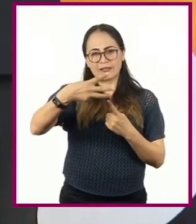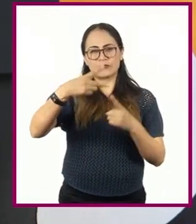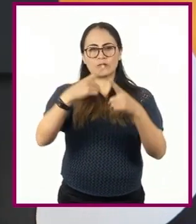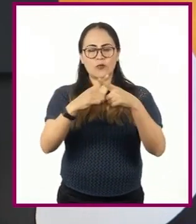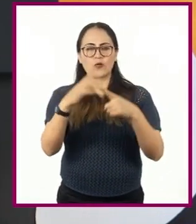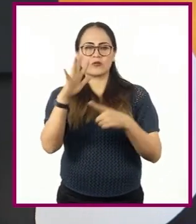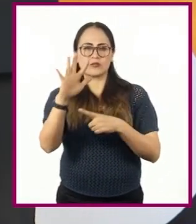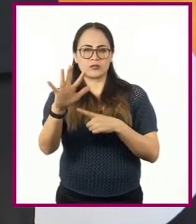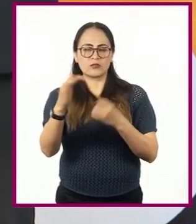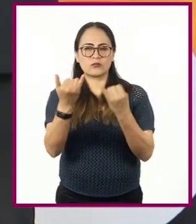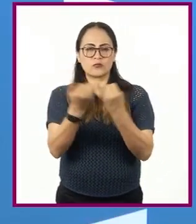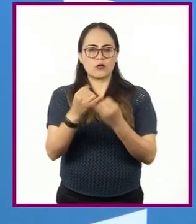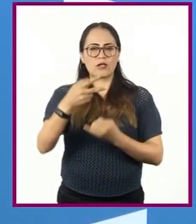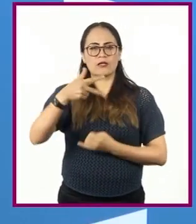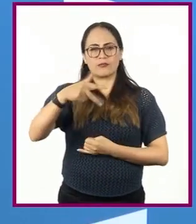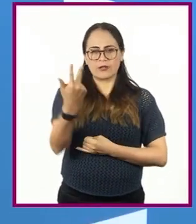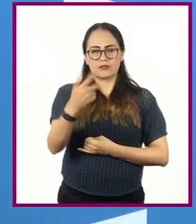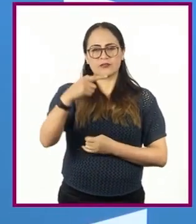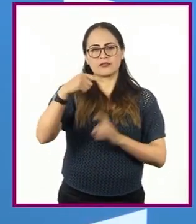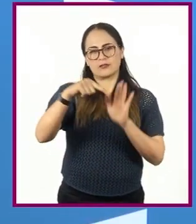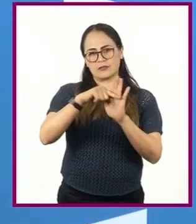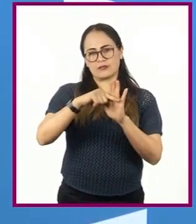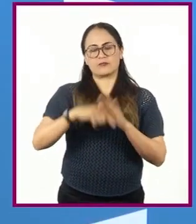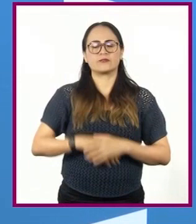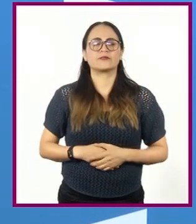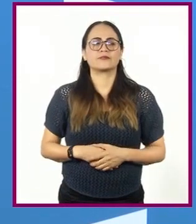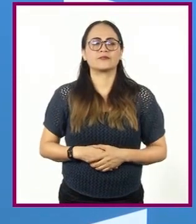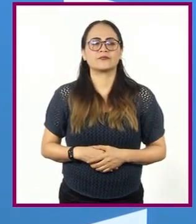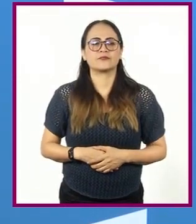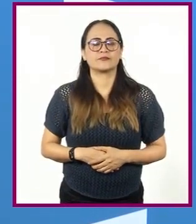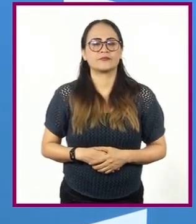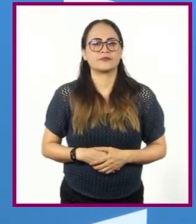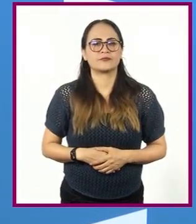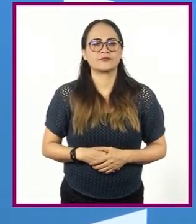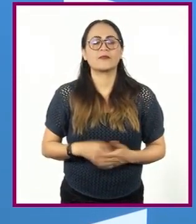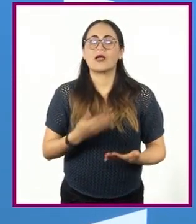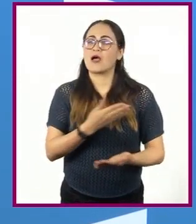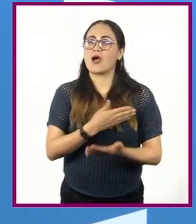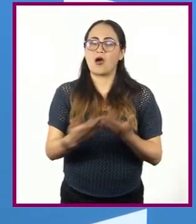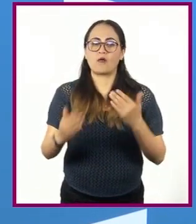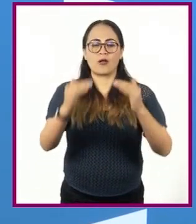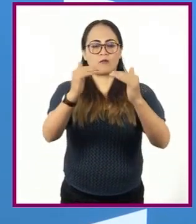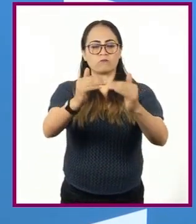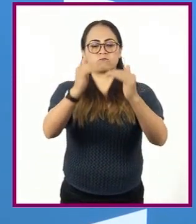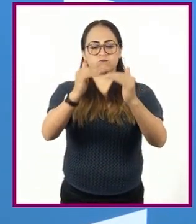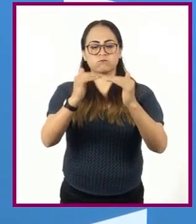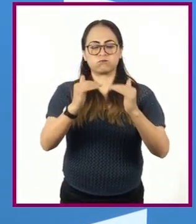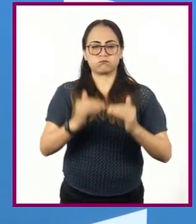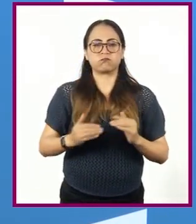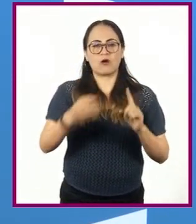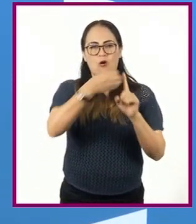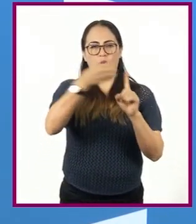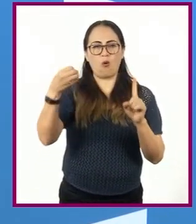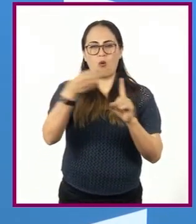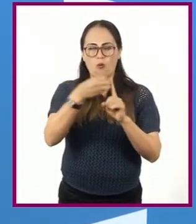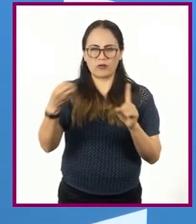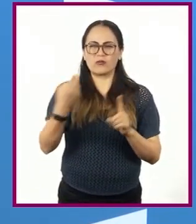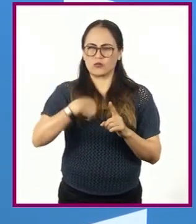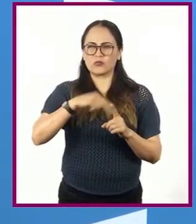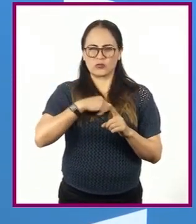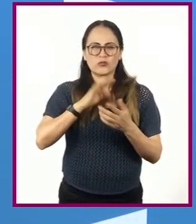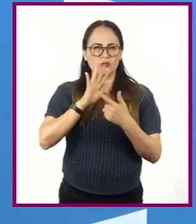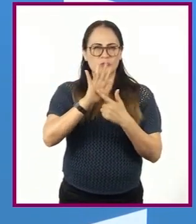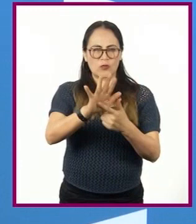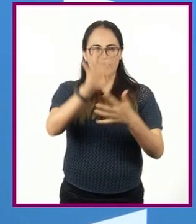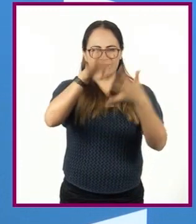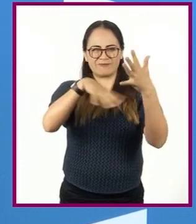a 13 negativo. Profesora Pamela, resolvamos las oraciones numéricas que planteamos anteriormente.